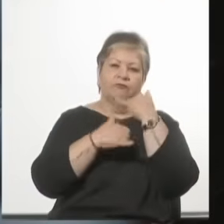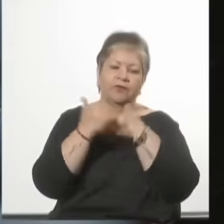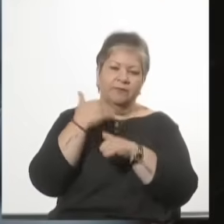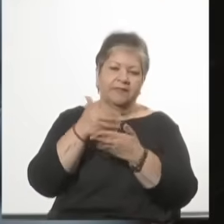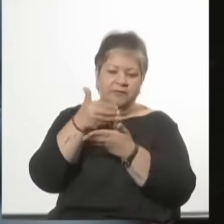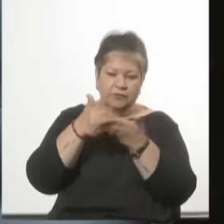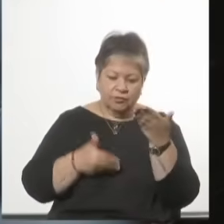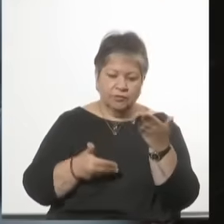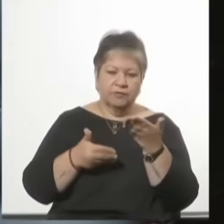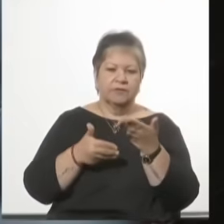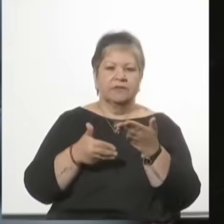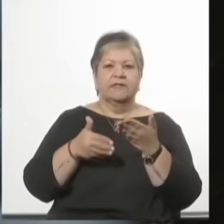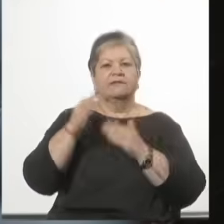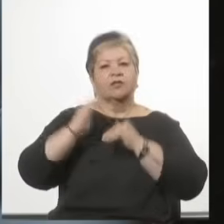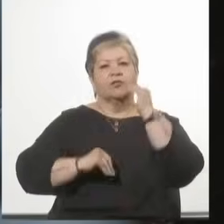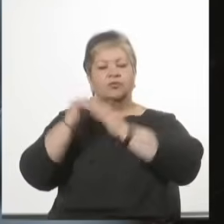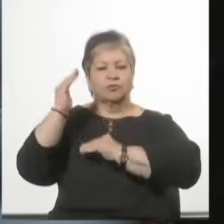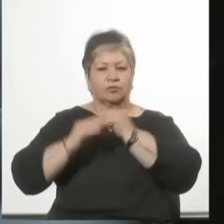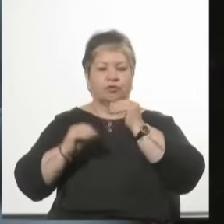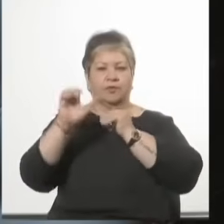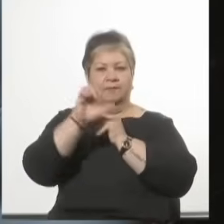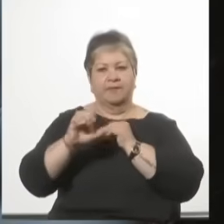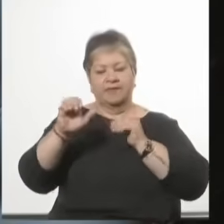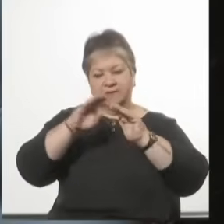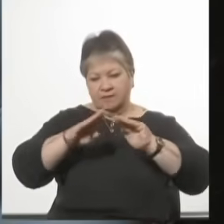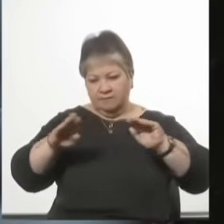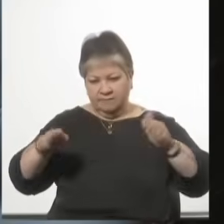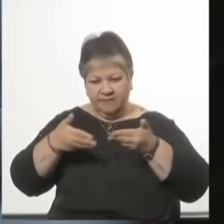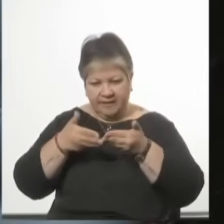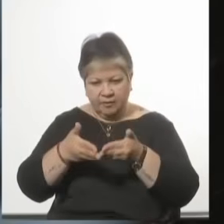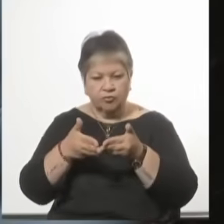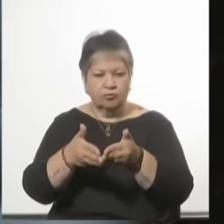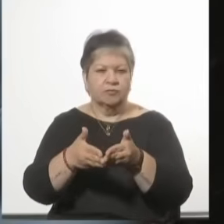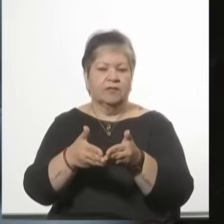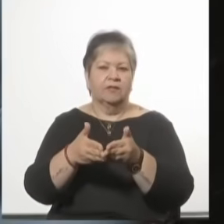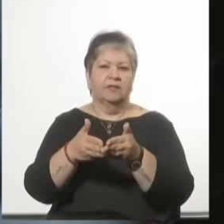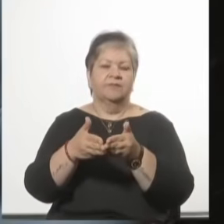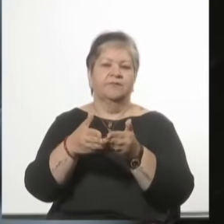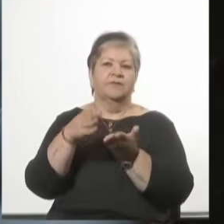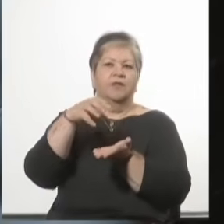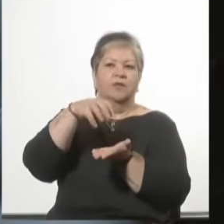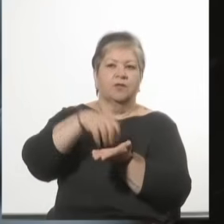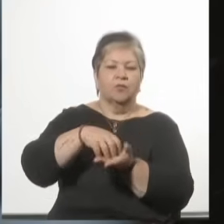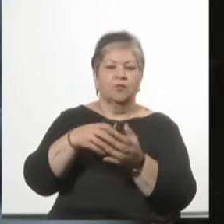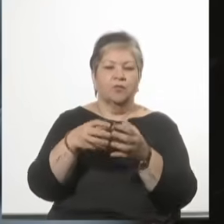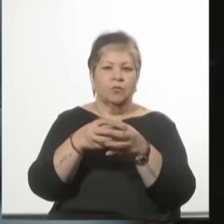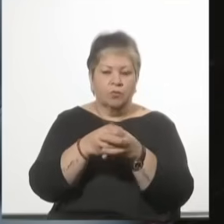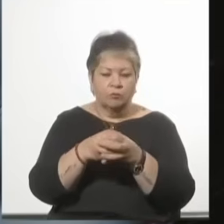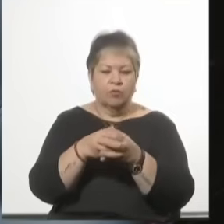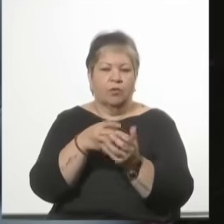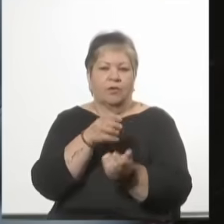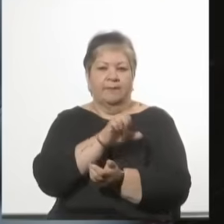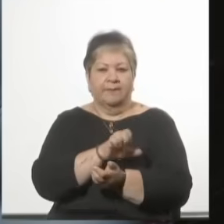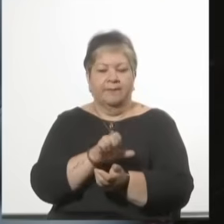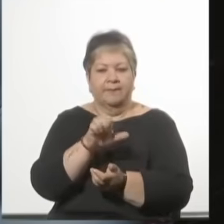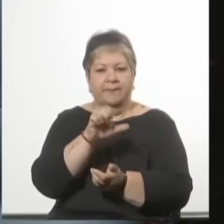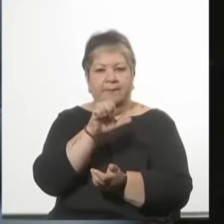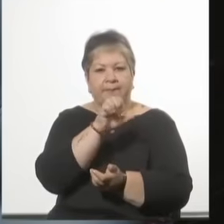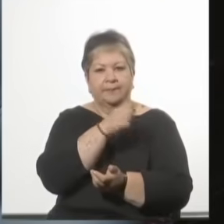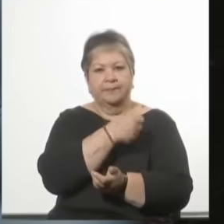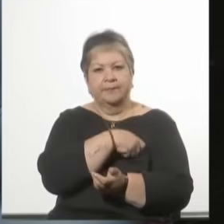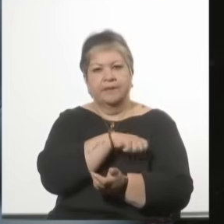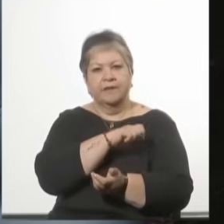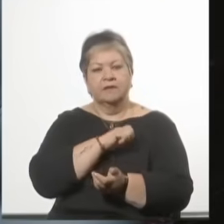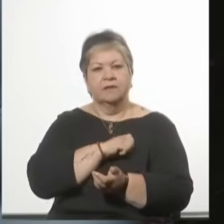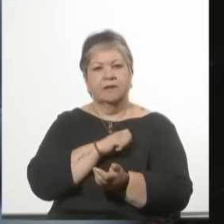Sociedad de Reconversión, Sociedad Anónima. Es una entidad española integrada por los principales astilleros del país, cuenta con un fondo de garantías